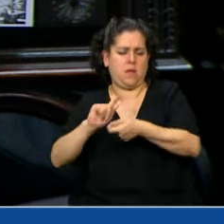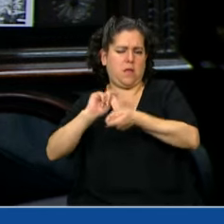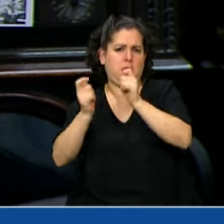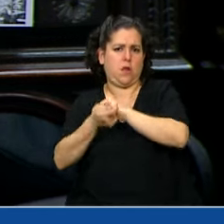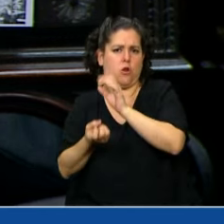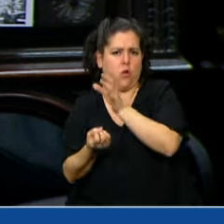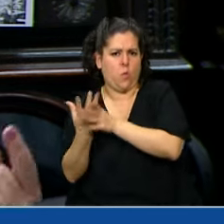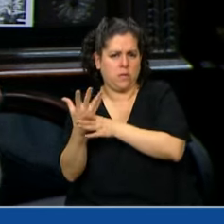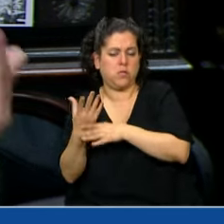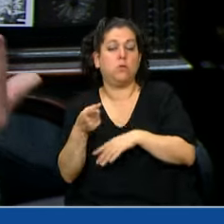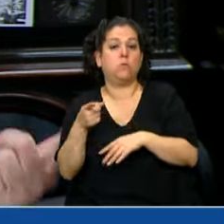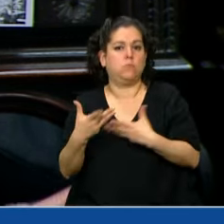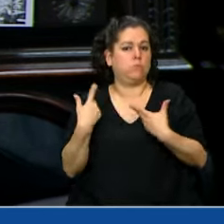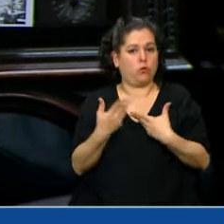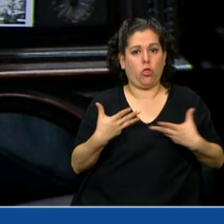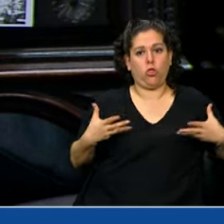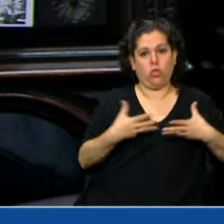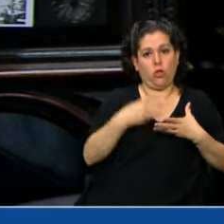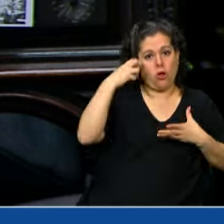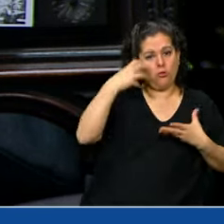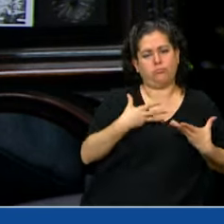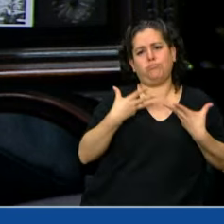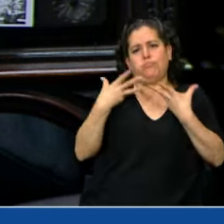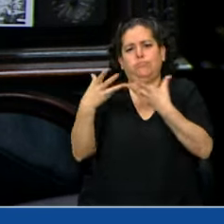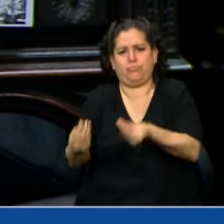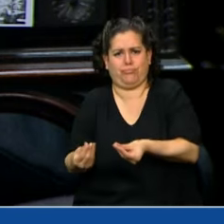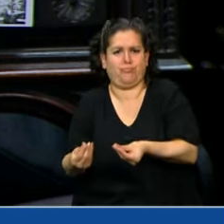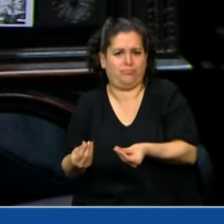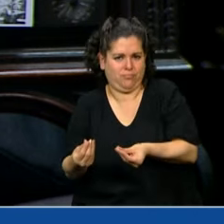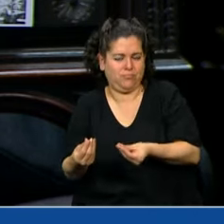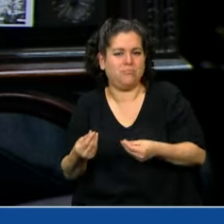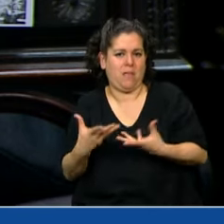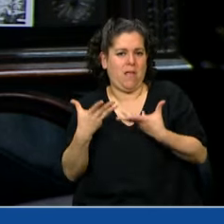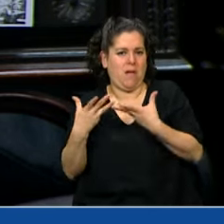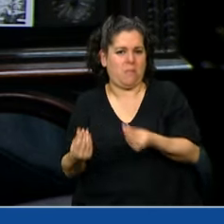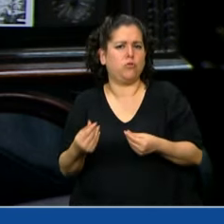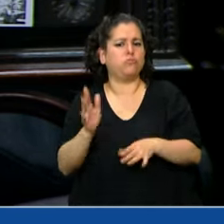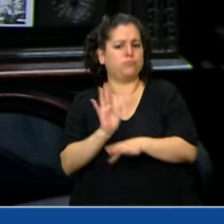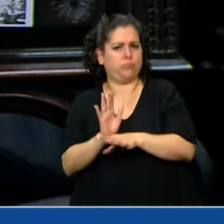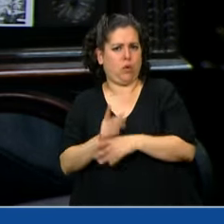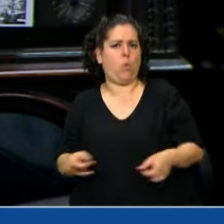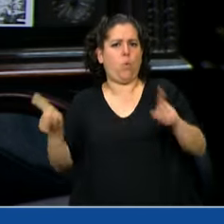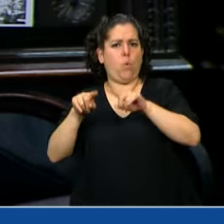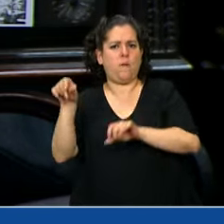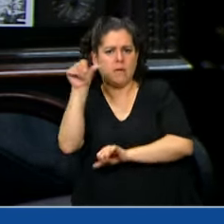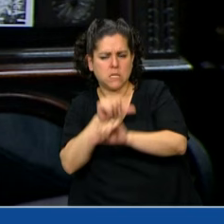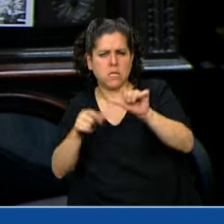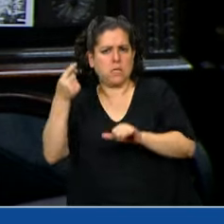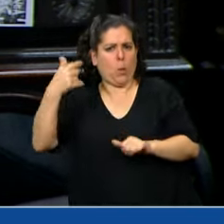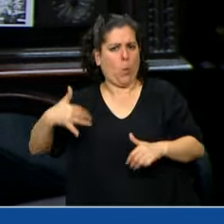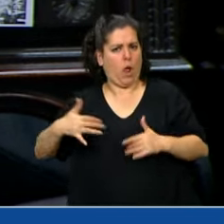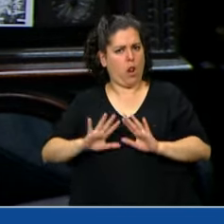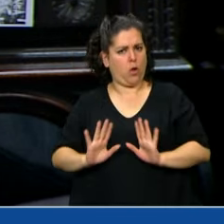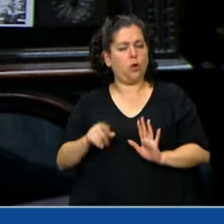fue acompañada por todo este congreso esa decisión política de poner en valor la ciencia fue